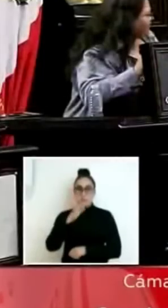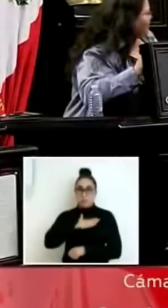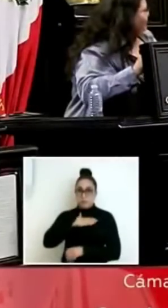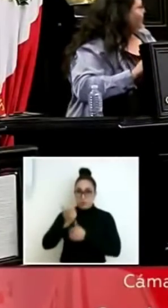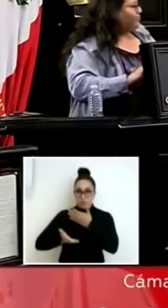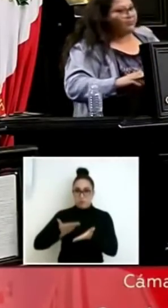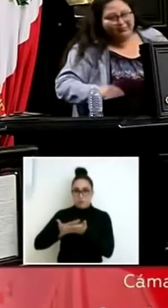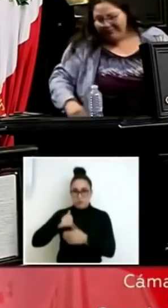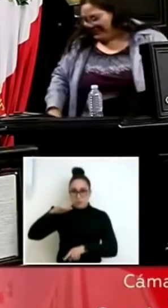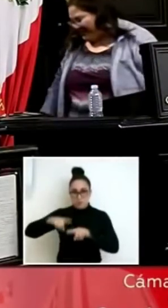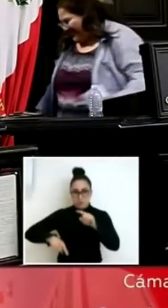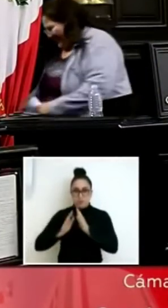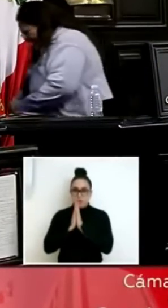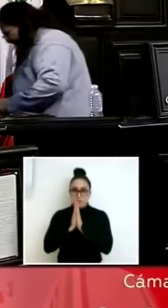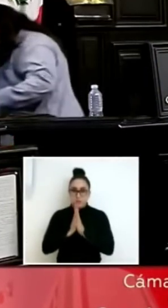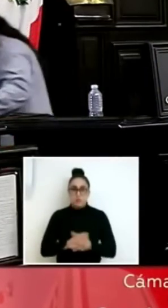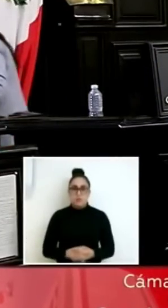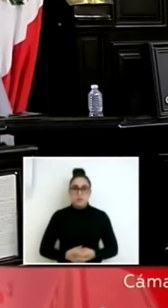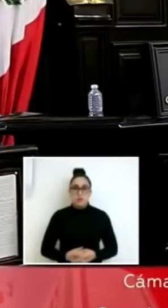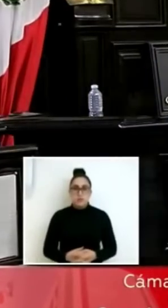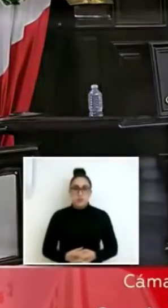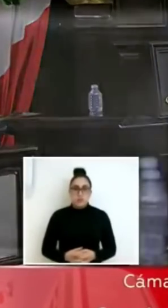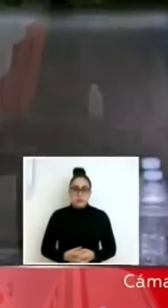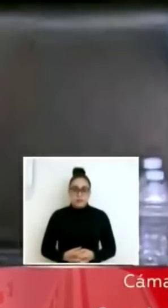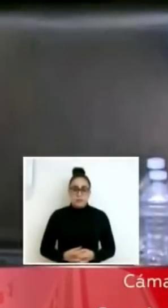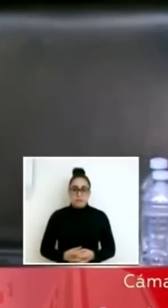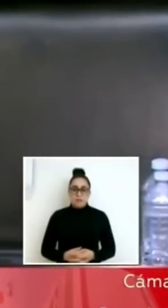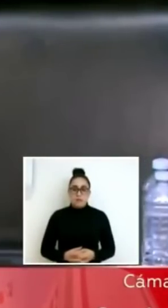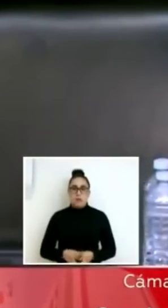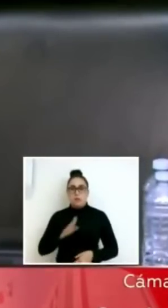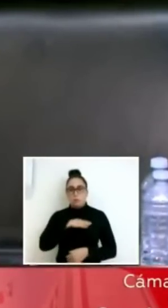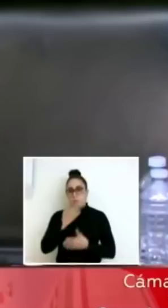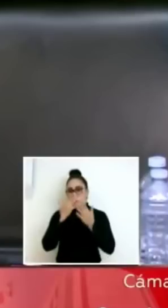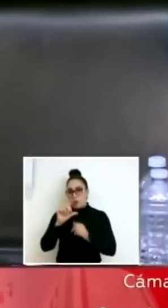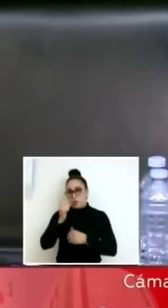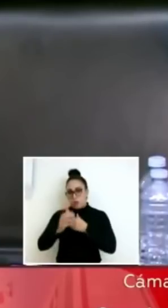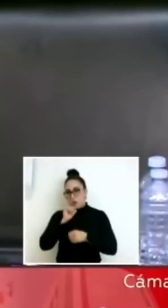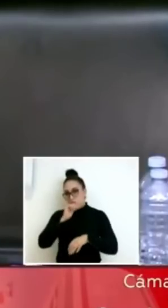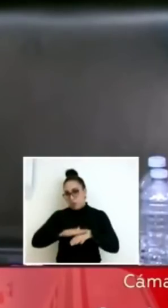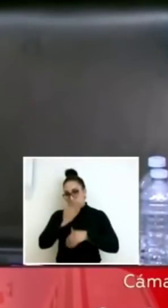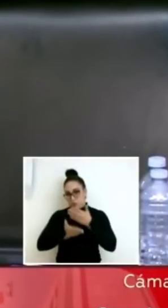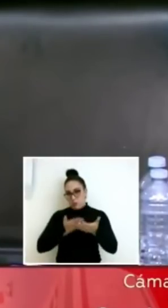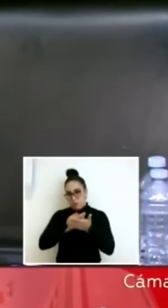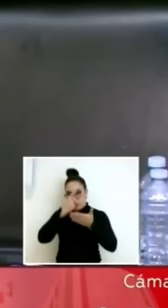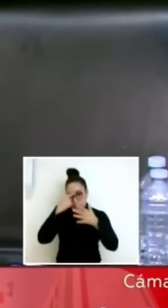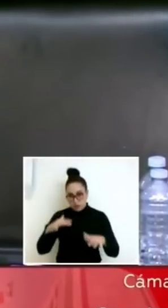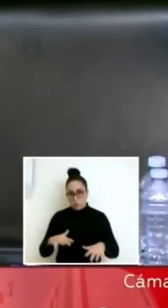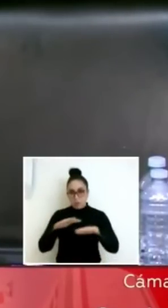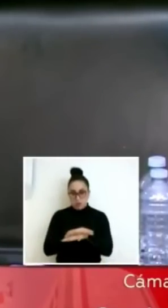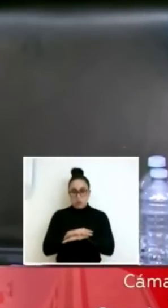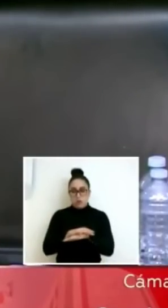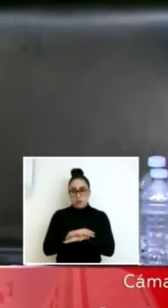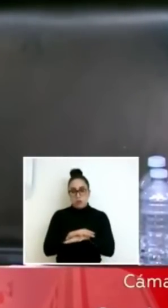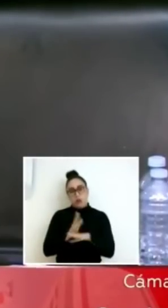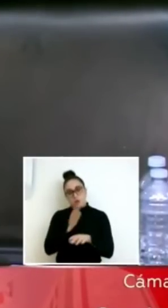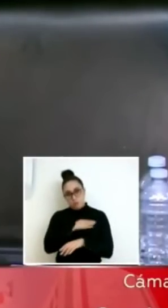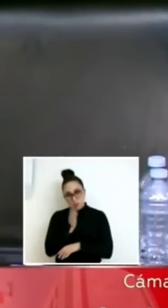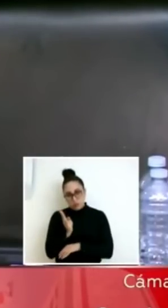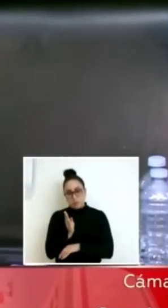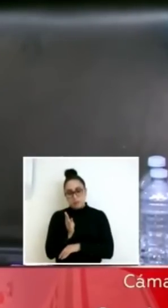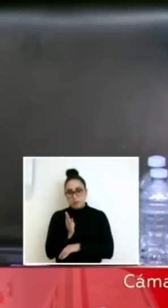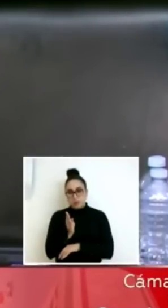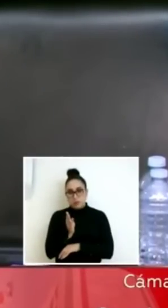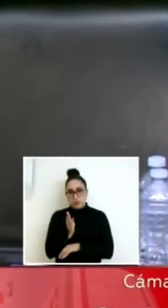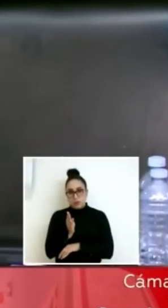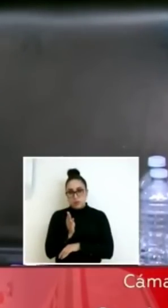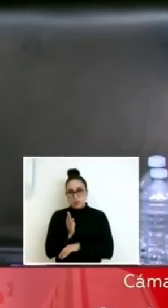de reserva. Retira sus reservas, no se tiene propuesta de modificación que pueda consultarse a la Asamblea. En consecuencia, lo